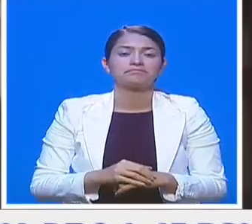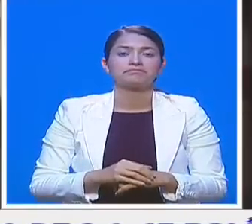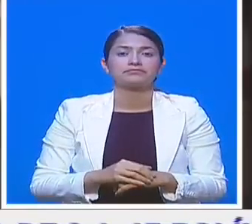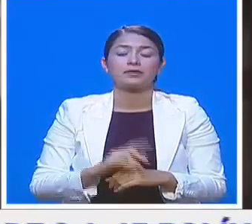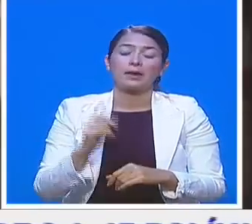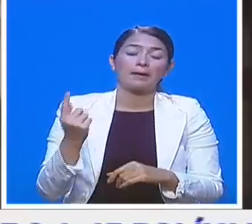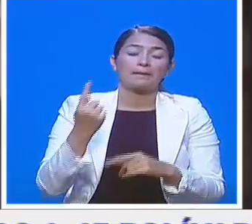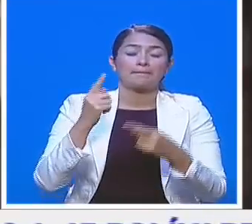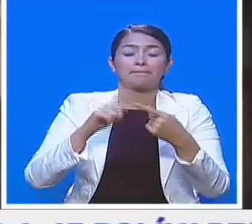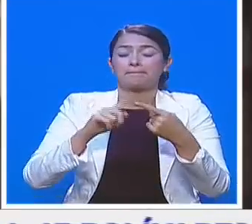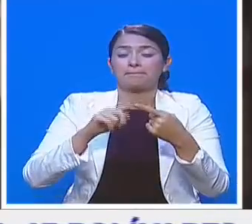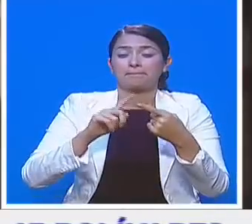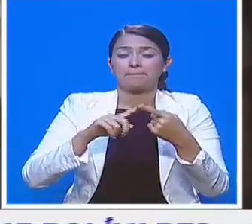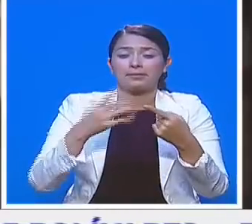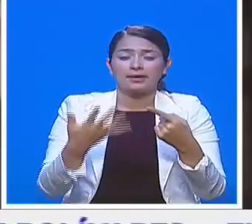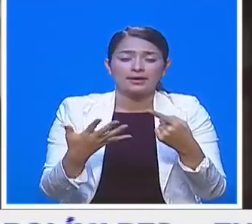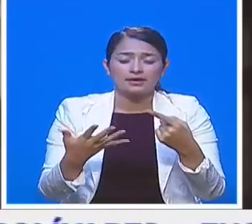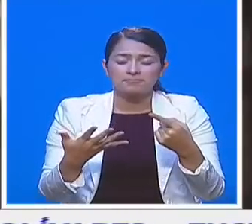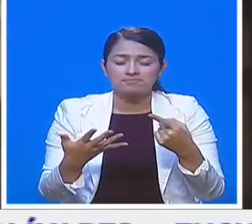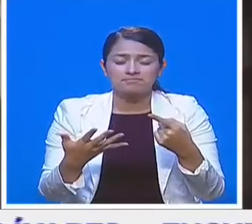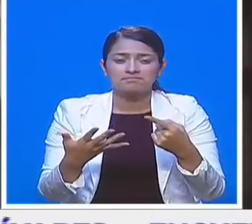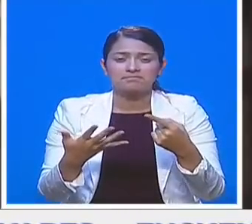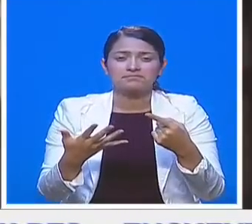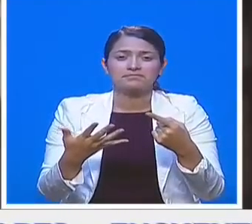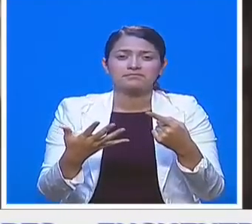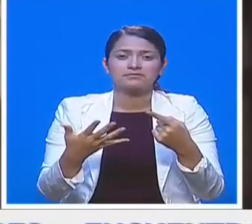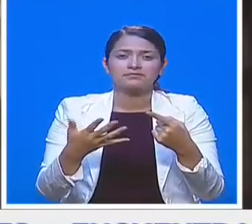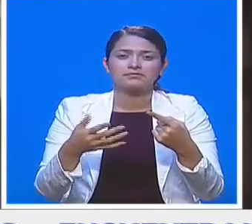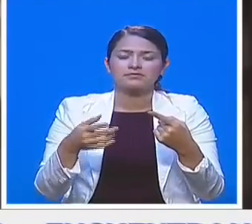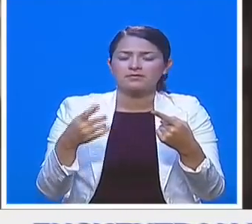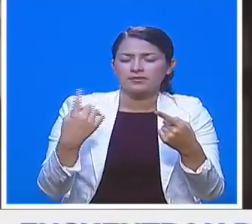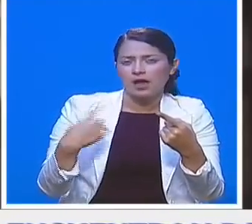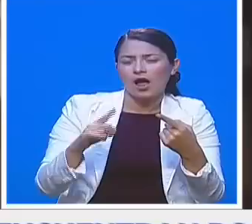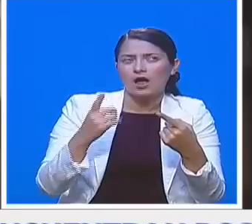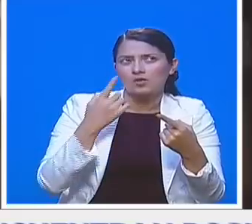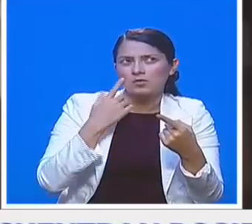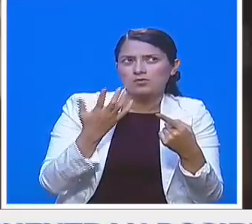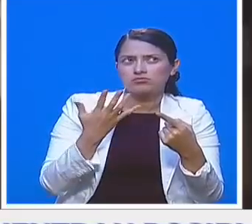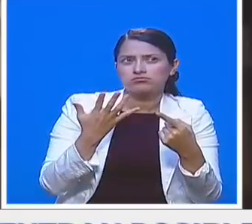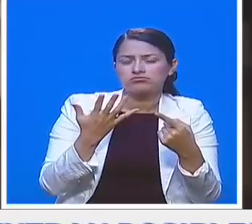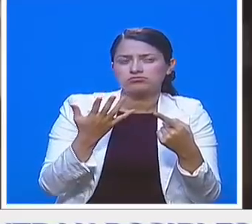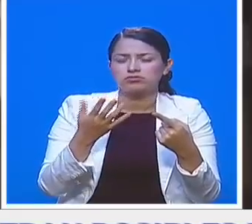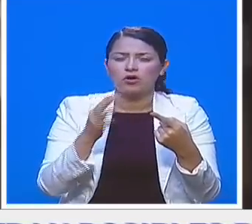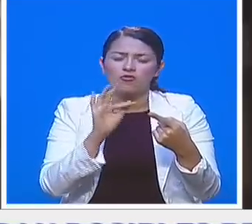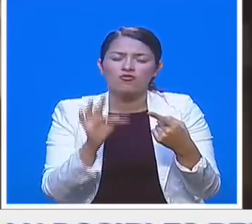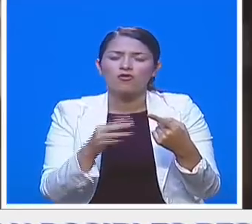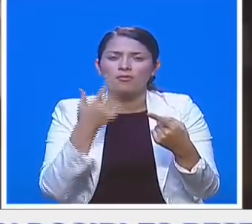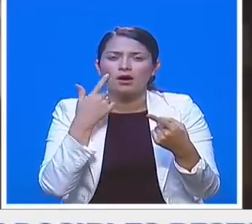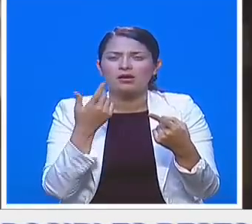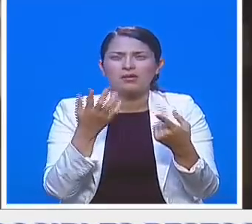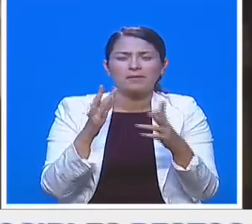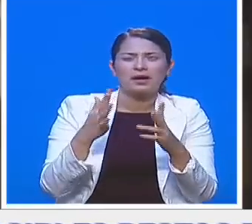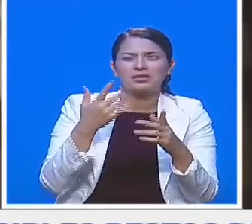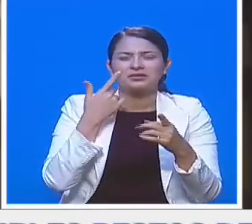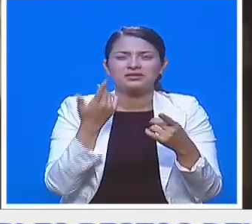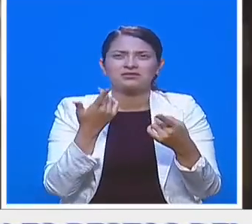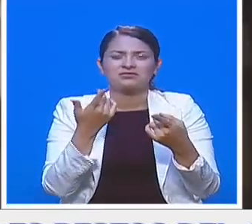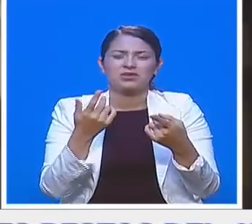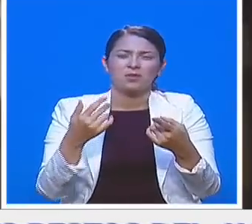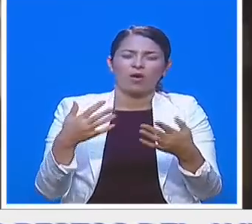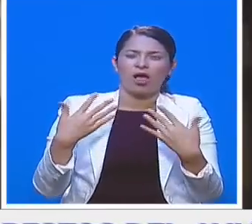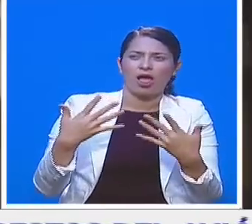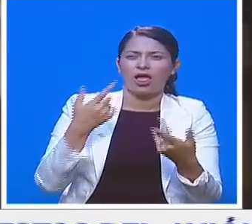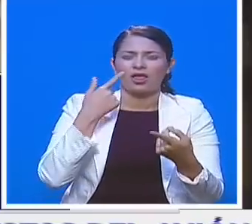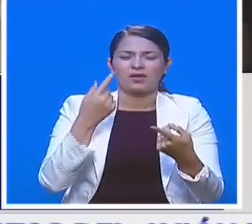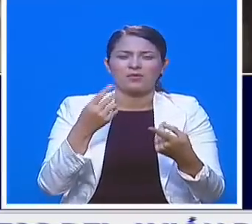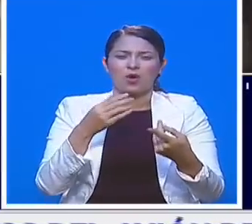primer lugar, tiene un poco de lo típico, ¿no? Una medida que pareciera ser extralimitada en